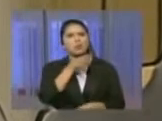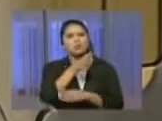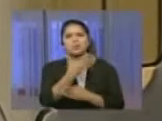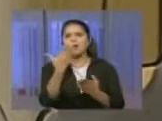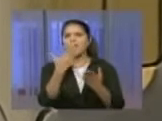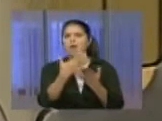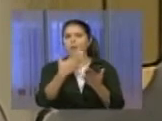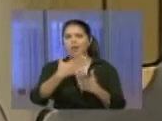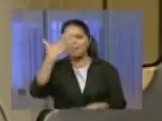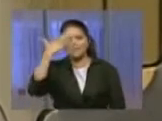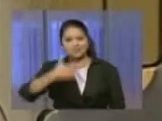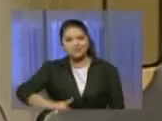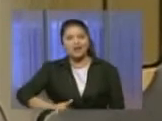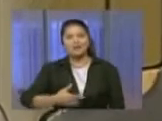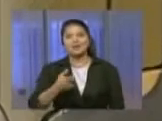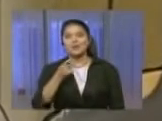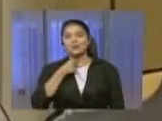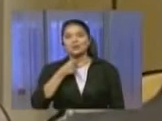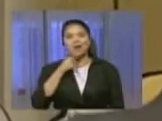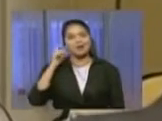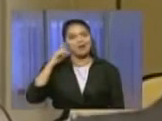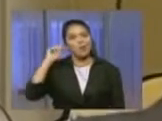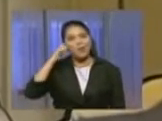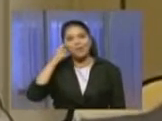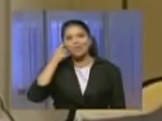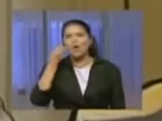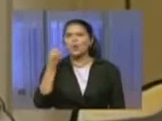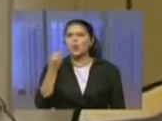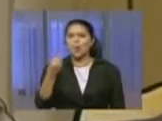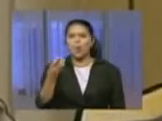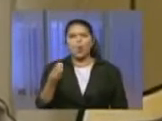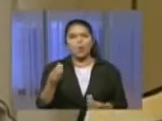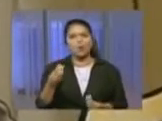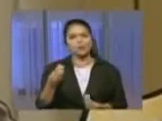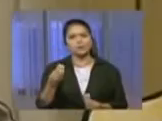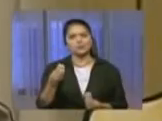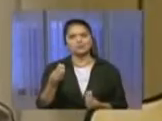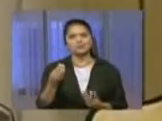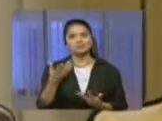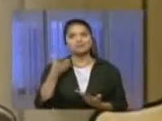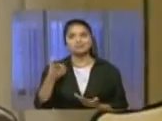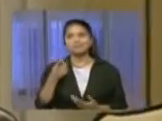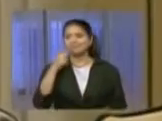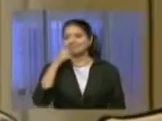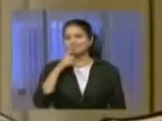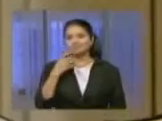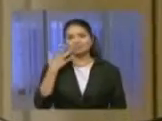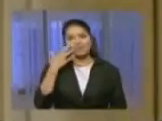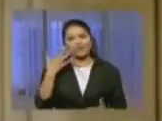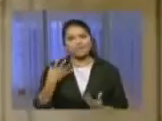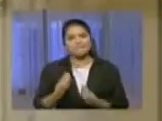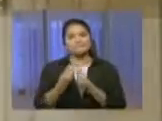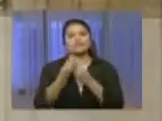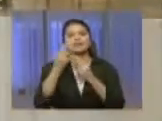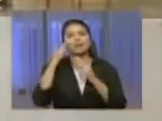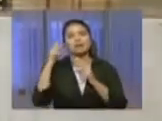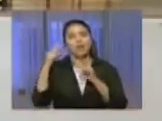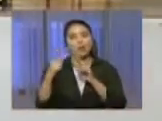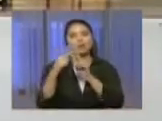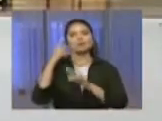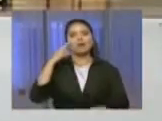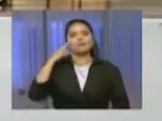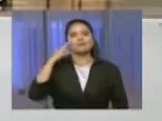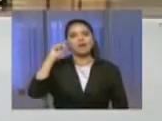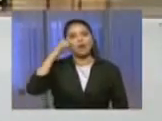Y cómo esa edad del Cadete fue la edad de su encuentro con Bolívar